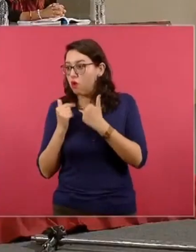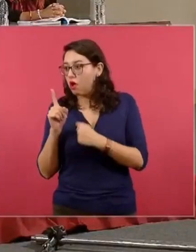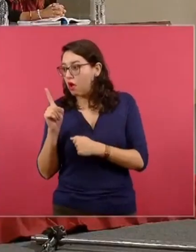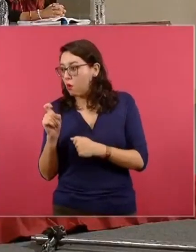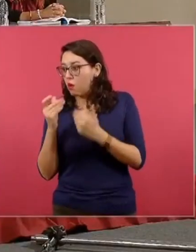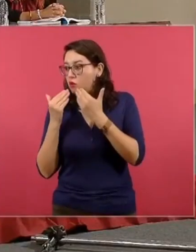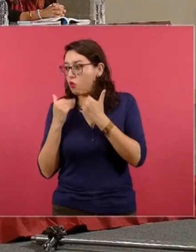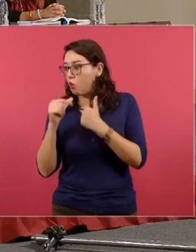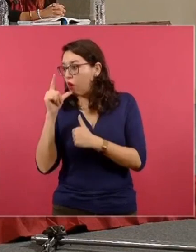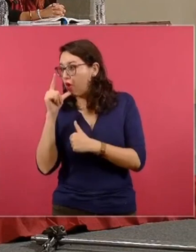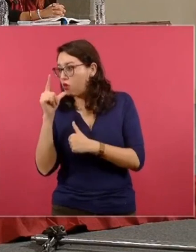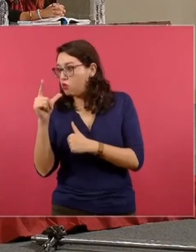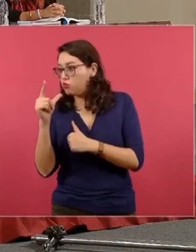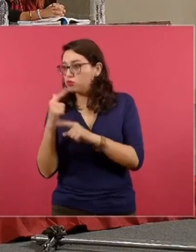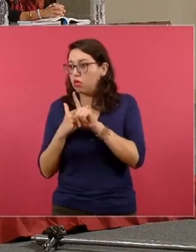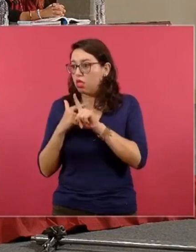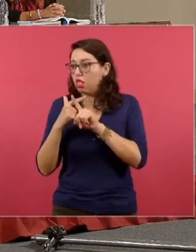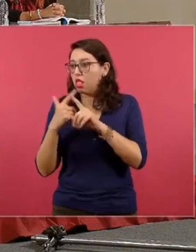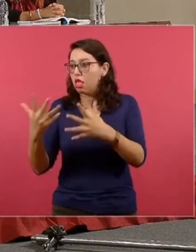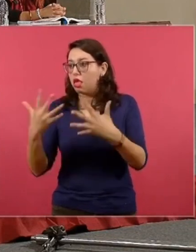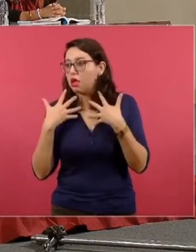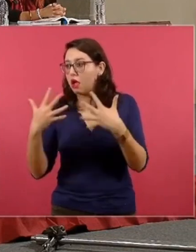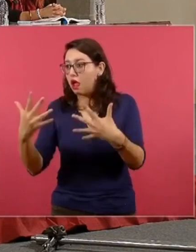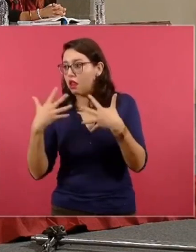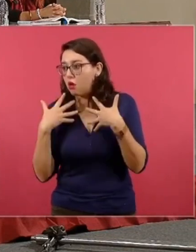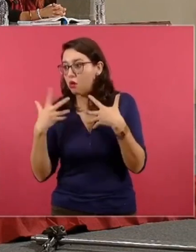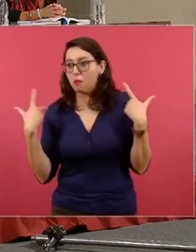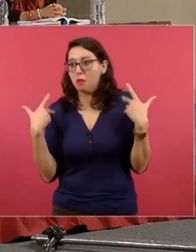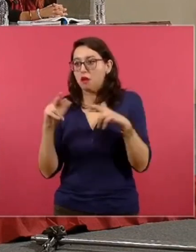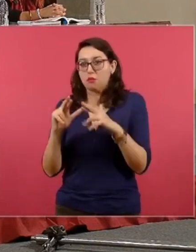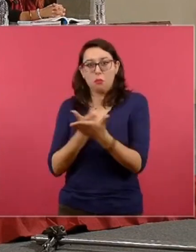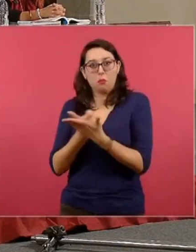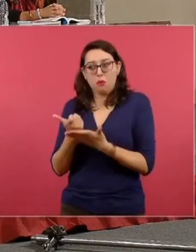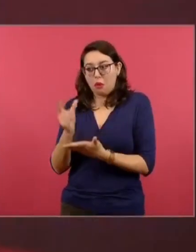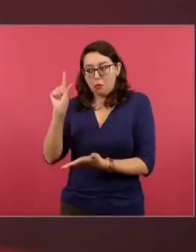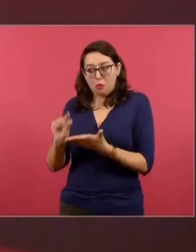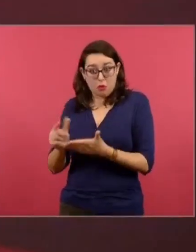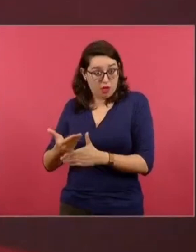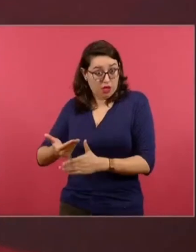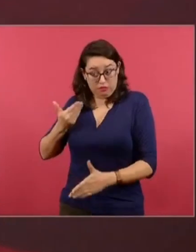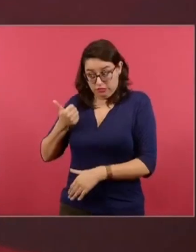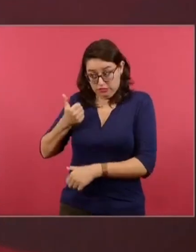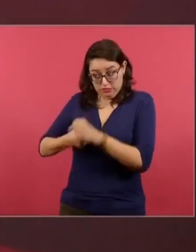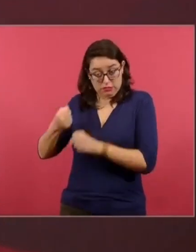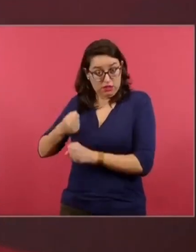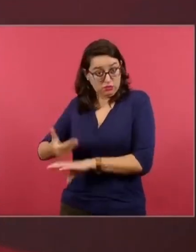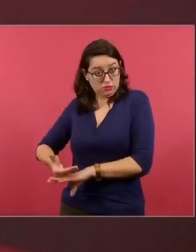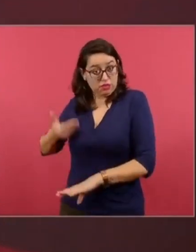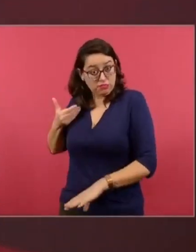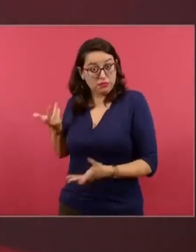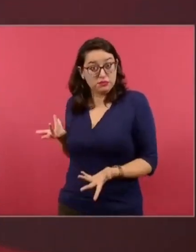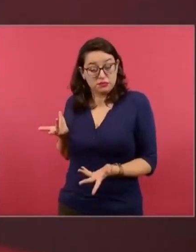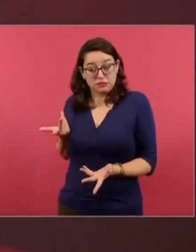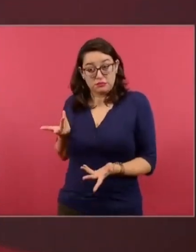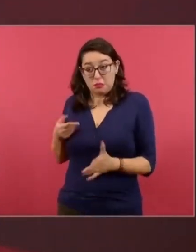a 41, 42 grados. Y a pesar de todo, a pesar de esas condiciones, de esa diversidad, de